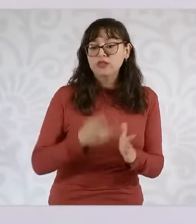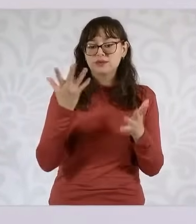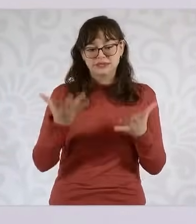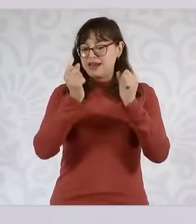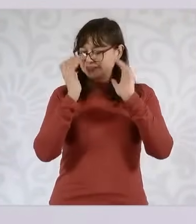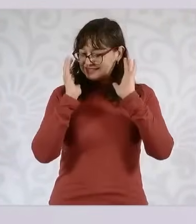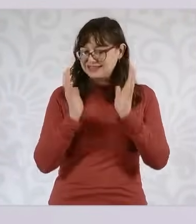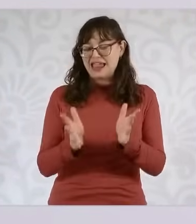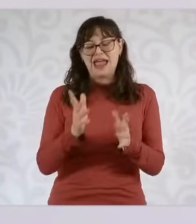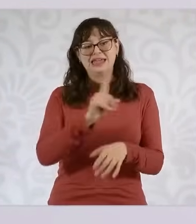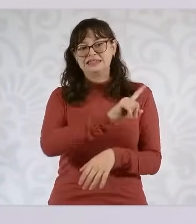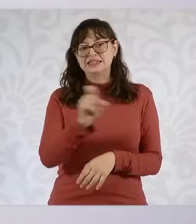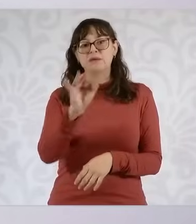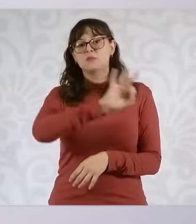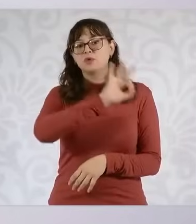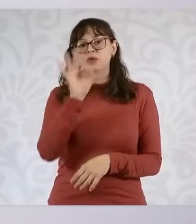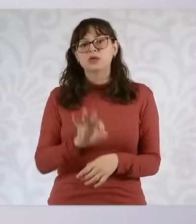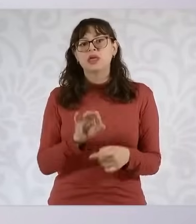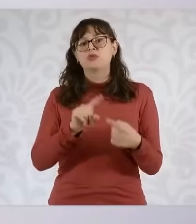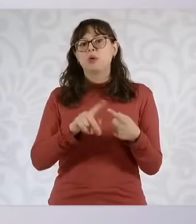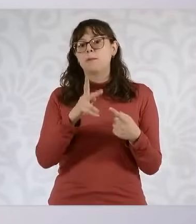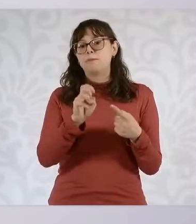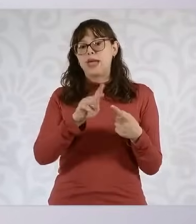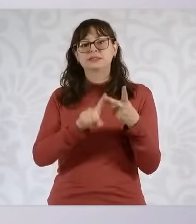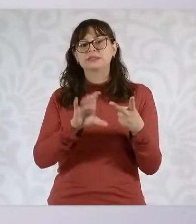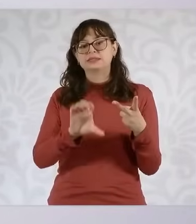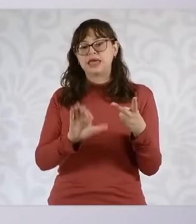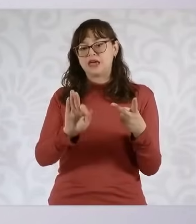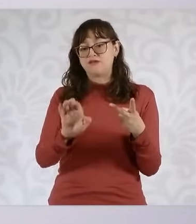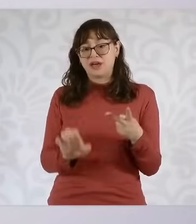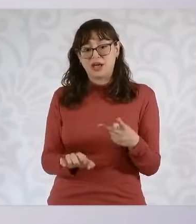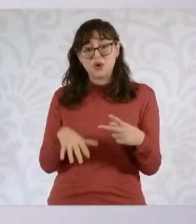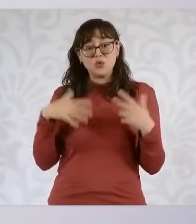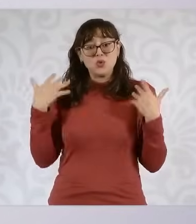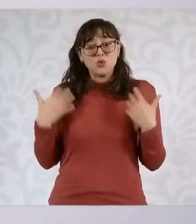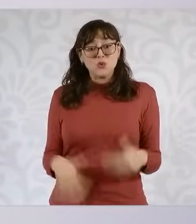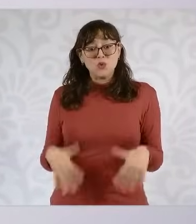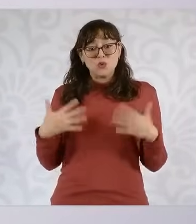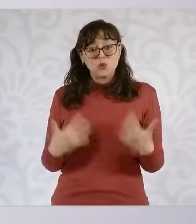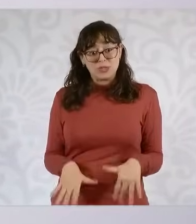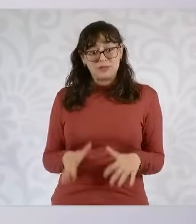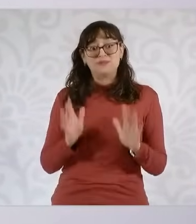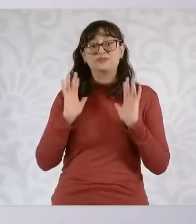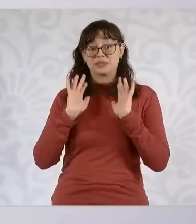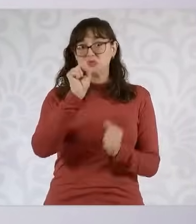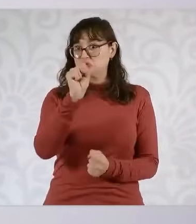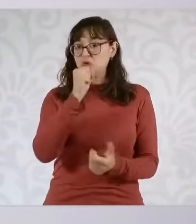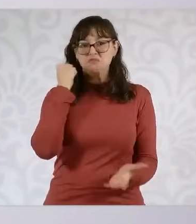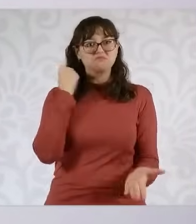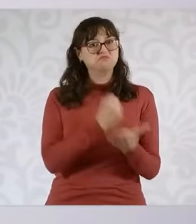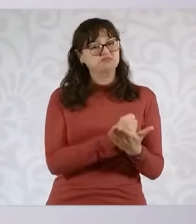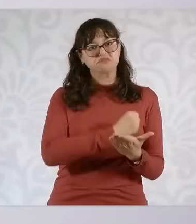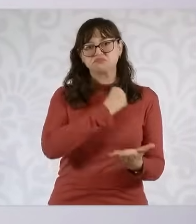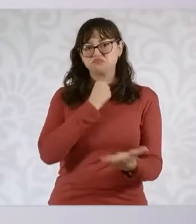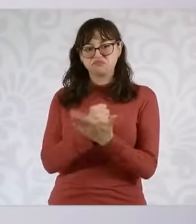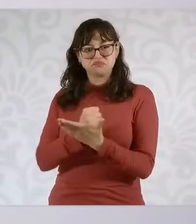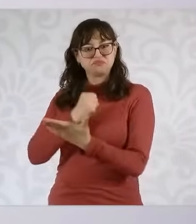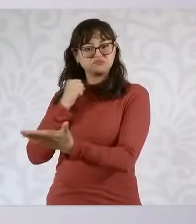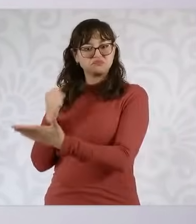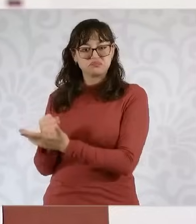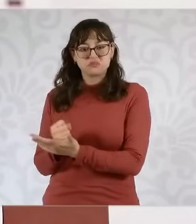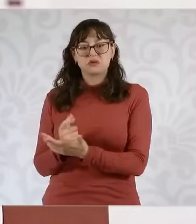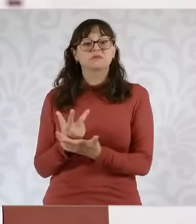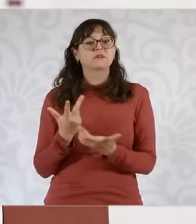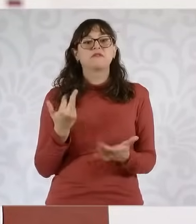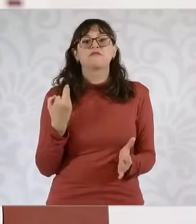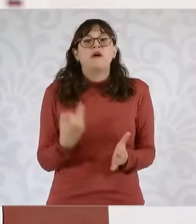de Electricidad. De ese tamaño es la reforma que ya es constitucional. Falta nada más que se envíe para